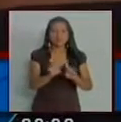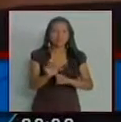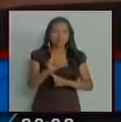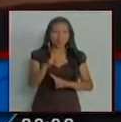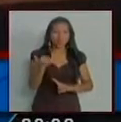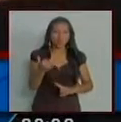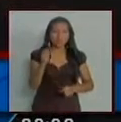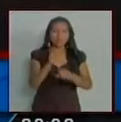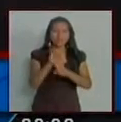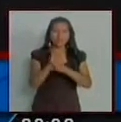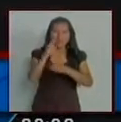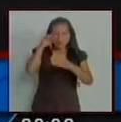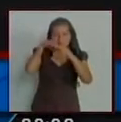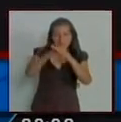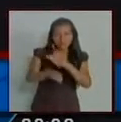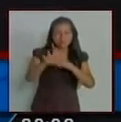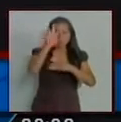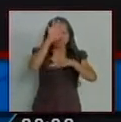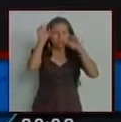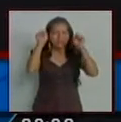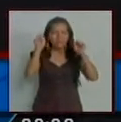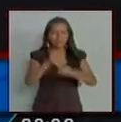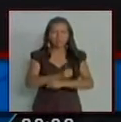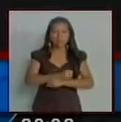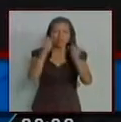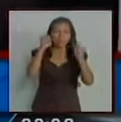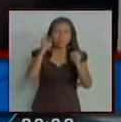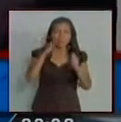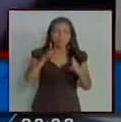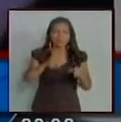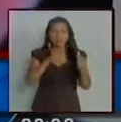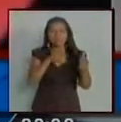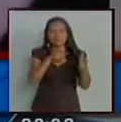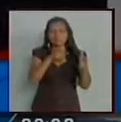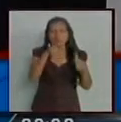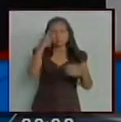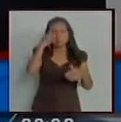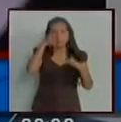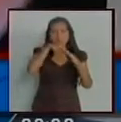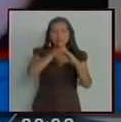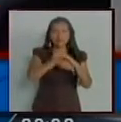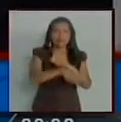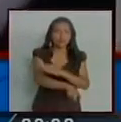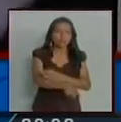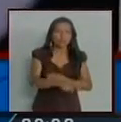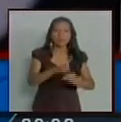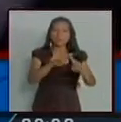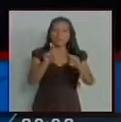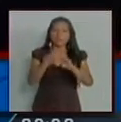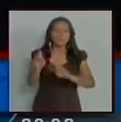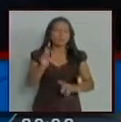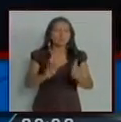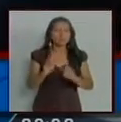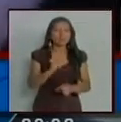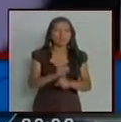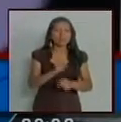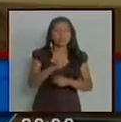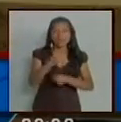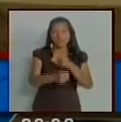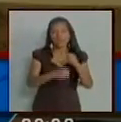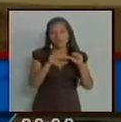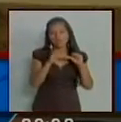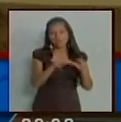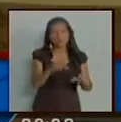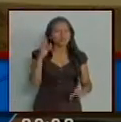trabajos en mina, los perforadores, por eso es que muchas personas que están expuestos por mucho tiempo, muchos